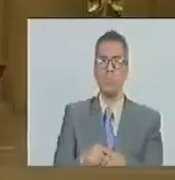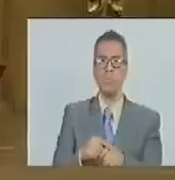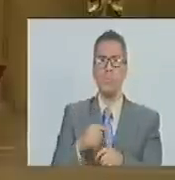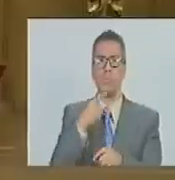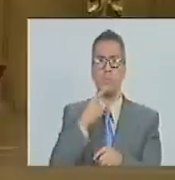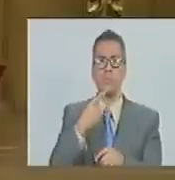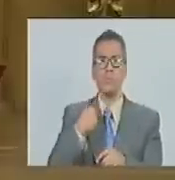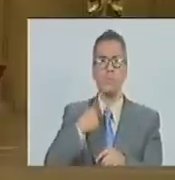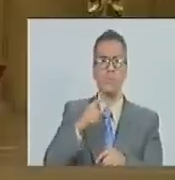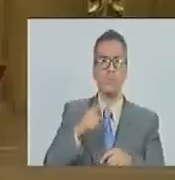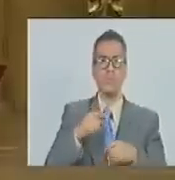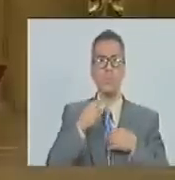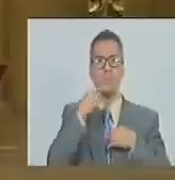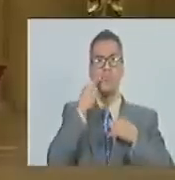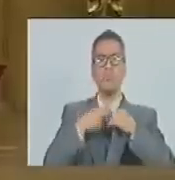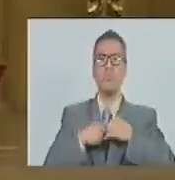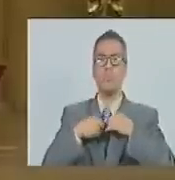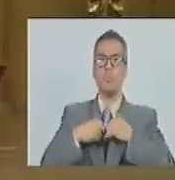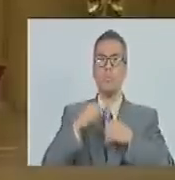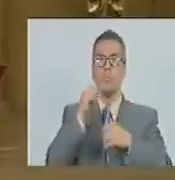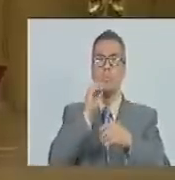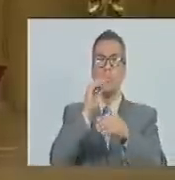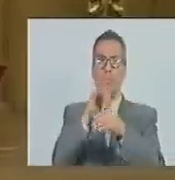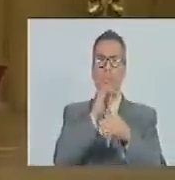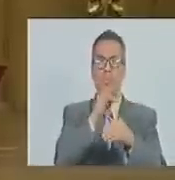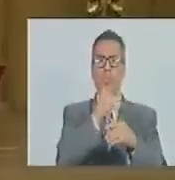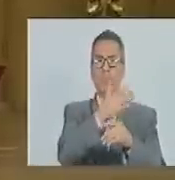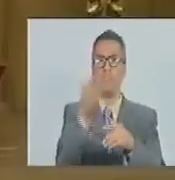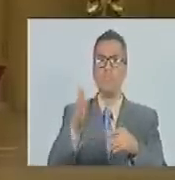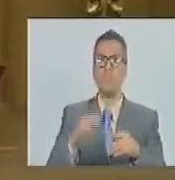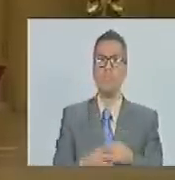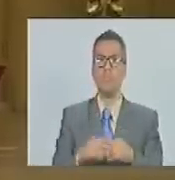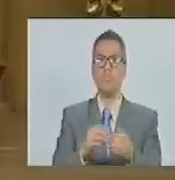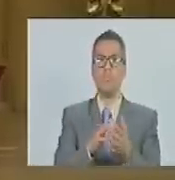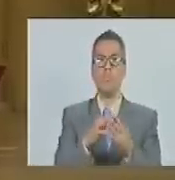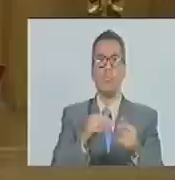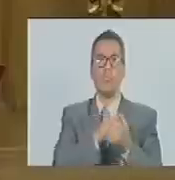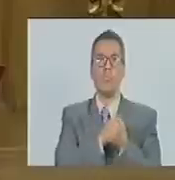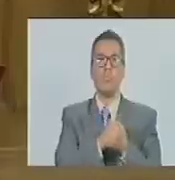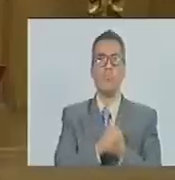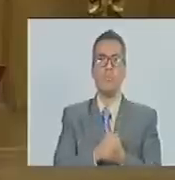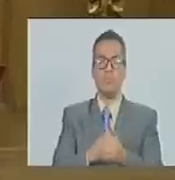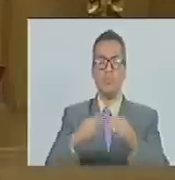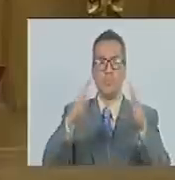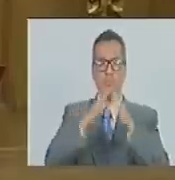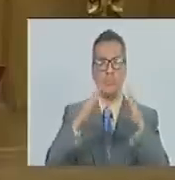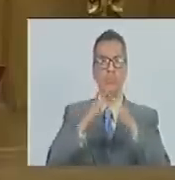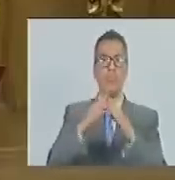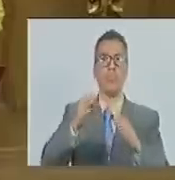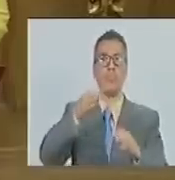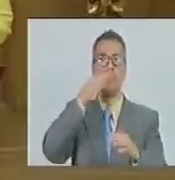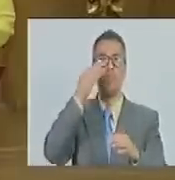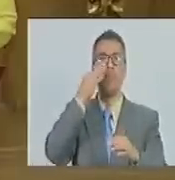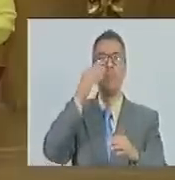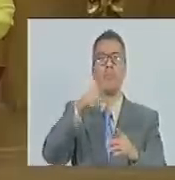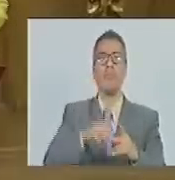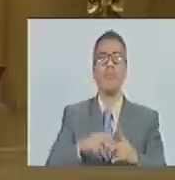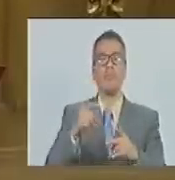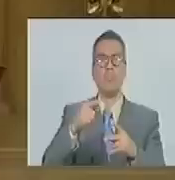mi camisa amarilla, porque este mensaje quiero dirigírselo a mis colegas de la Casa Amarilla, a los